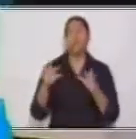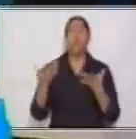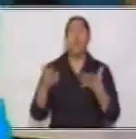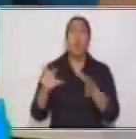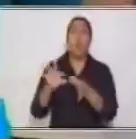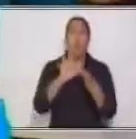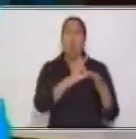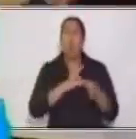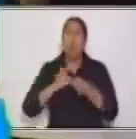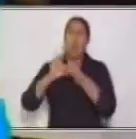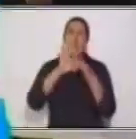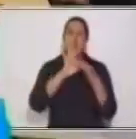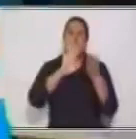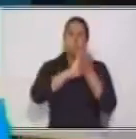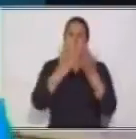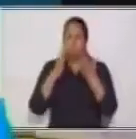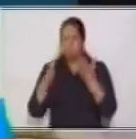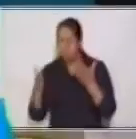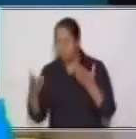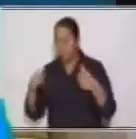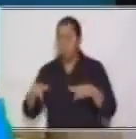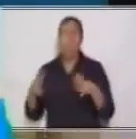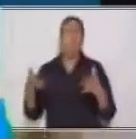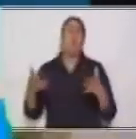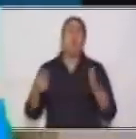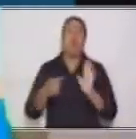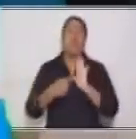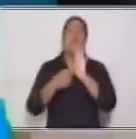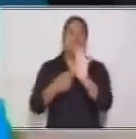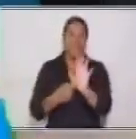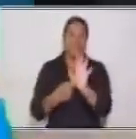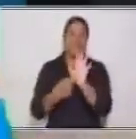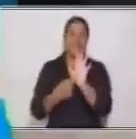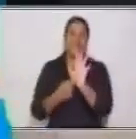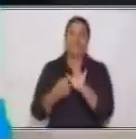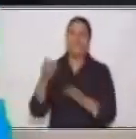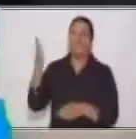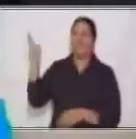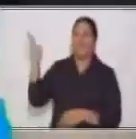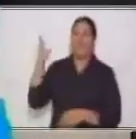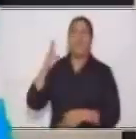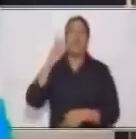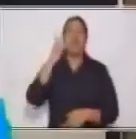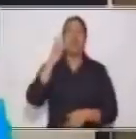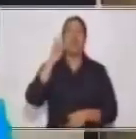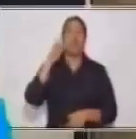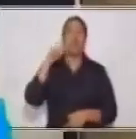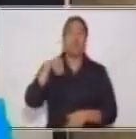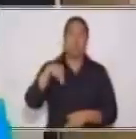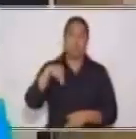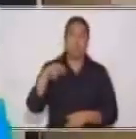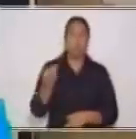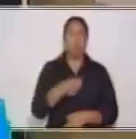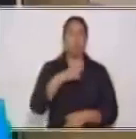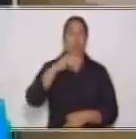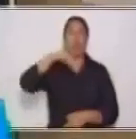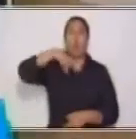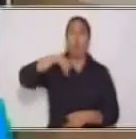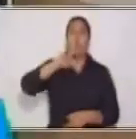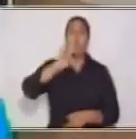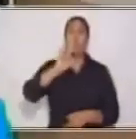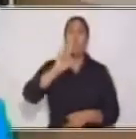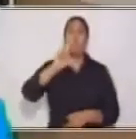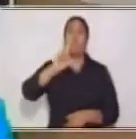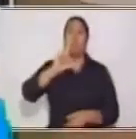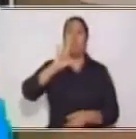gráfico. Y esta mañana les presento a Don Pulpo. Y Don Pulpo con sus tentáculos nos va a